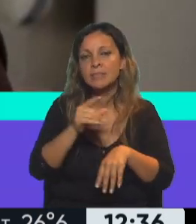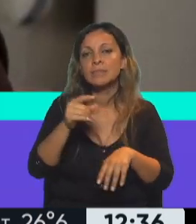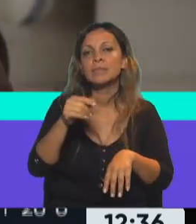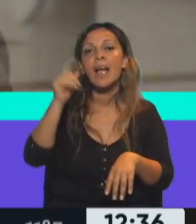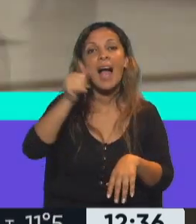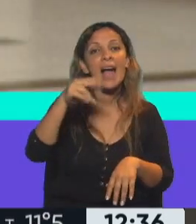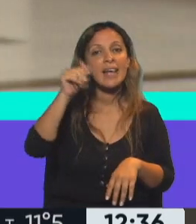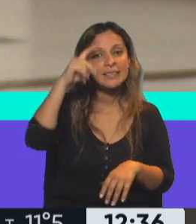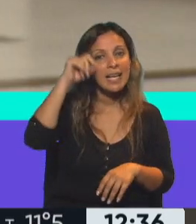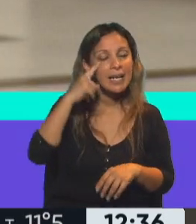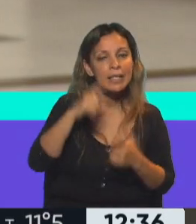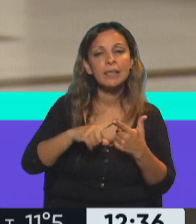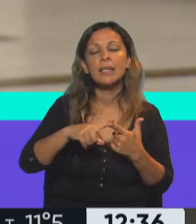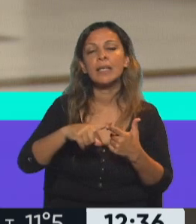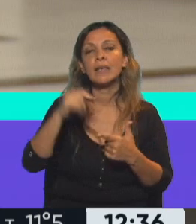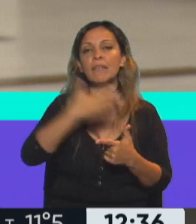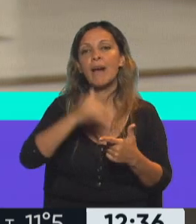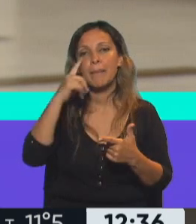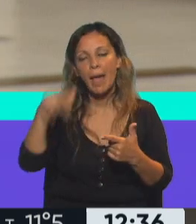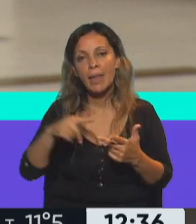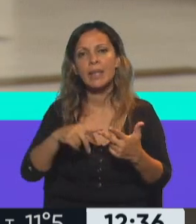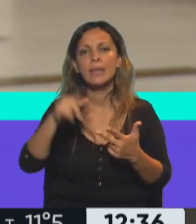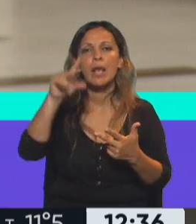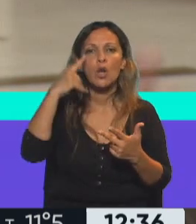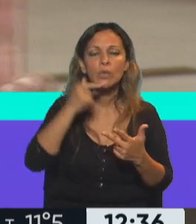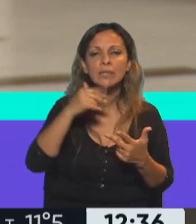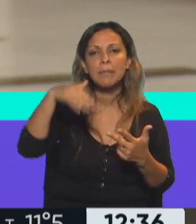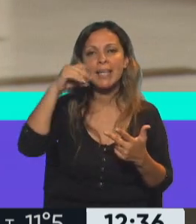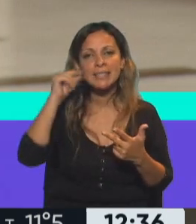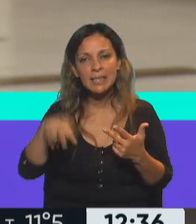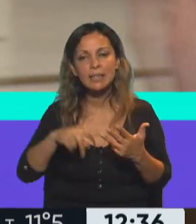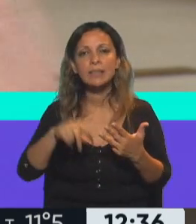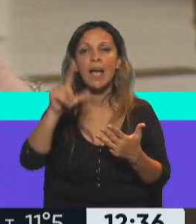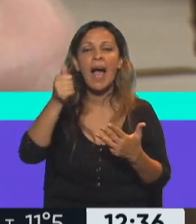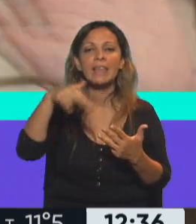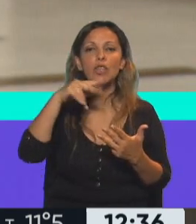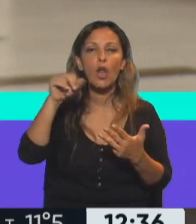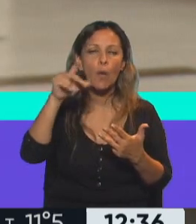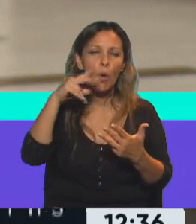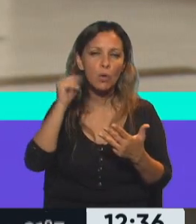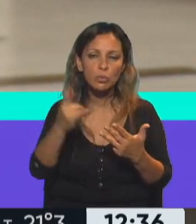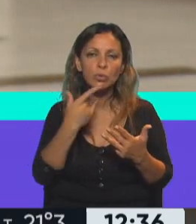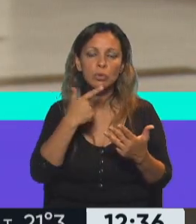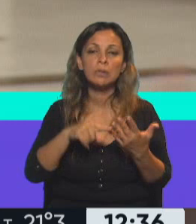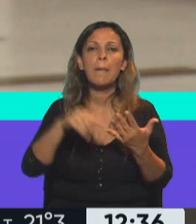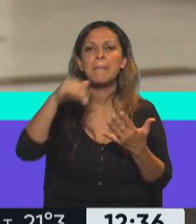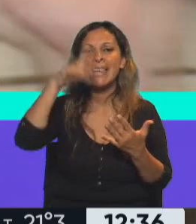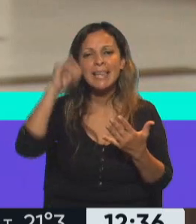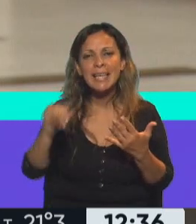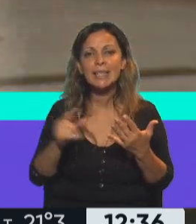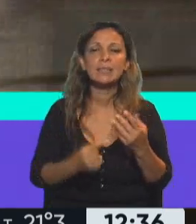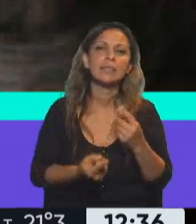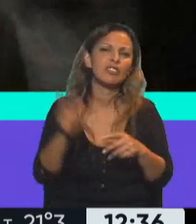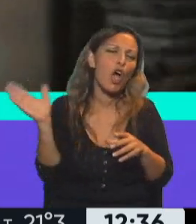Macei, Miguel Ángel Solá, Luis Machín, Mónica Antolópulos, Mariano Martínez y un elencazo que se vuelven locos, están